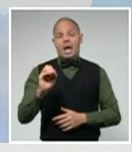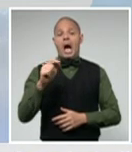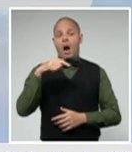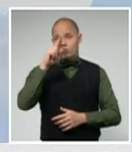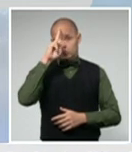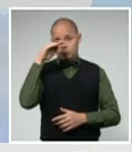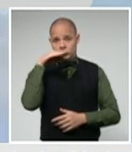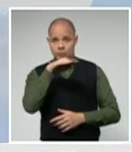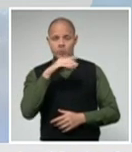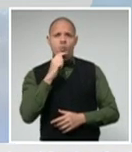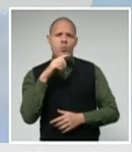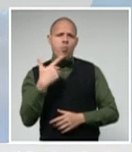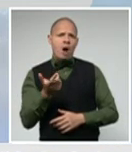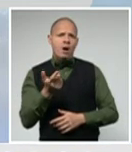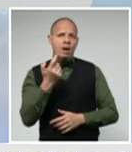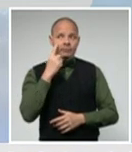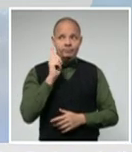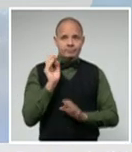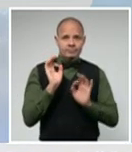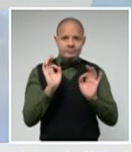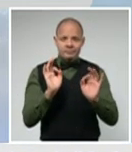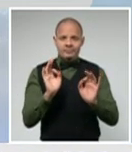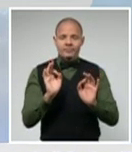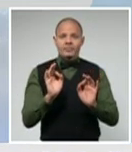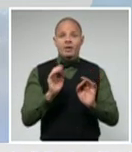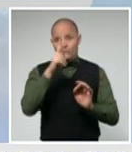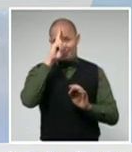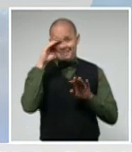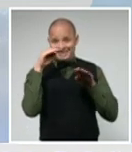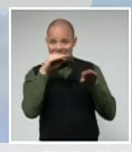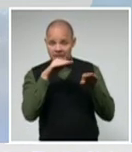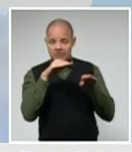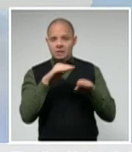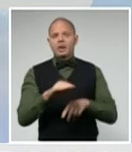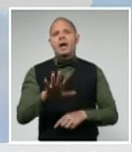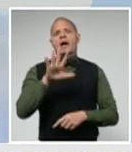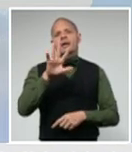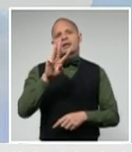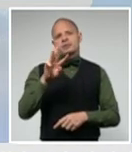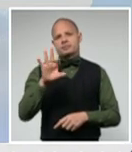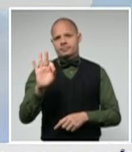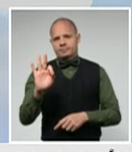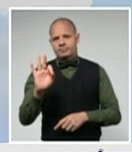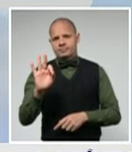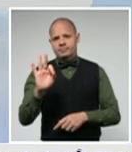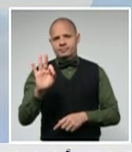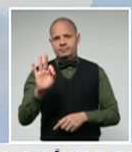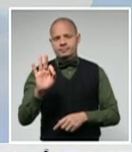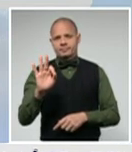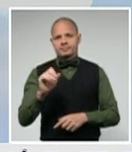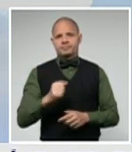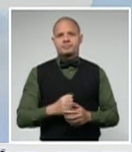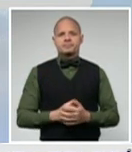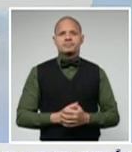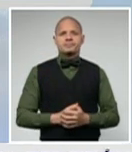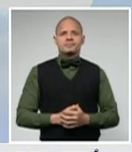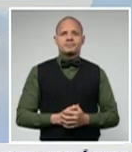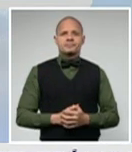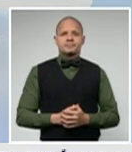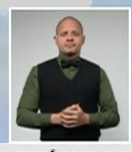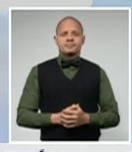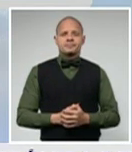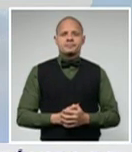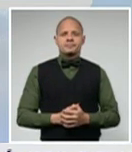ingresados, confirmados, 538, estamos hablando del 9,3%. De